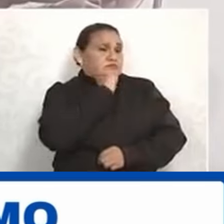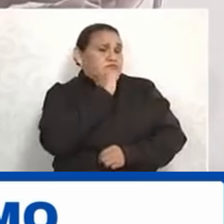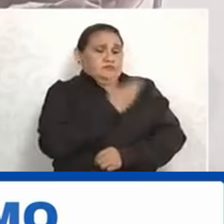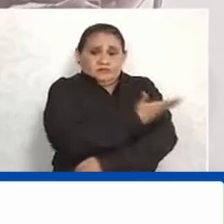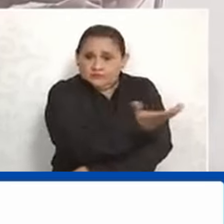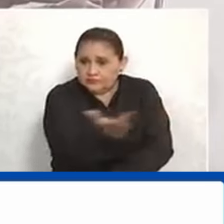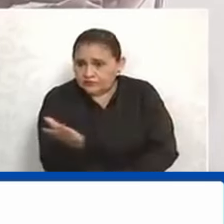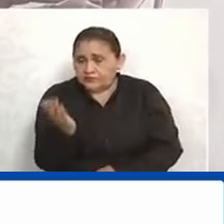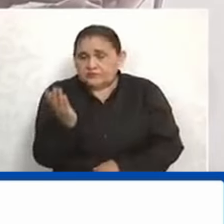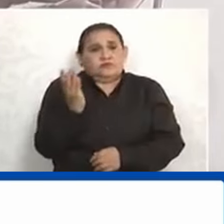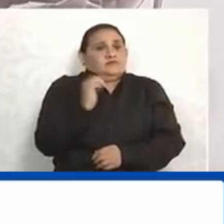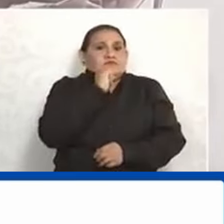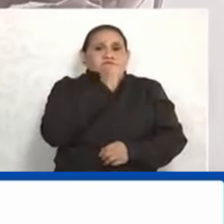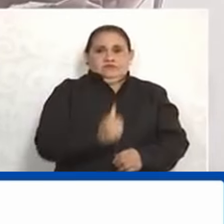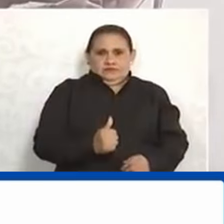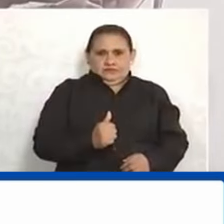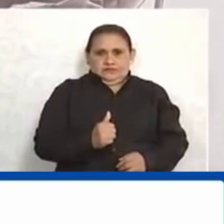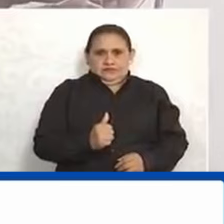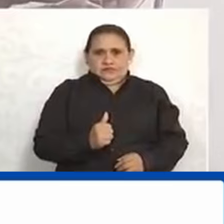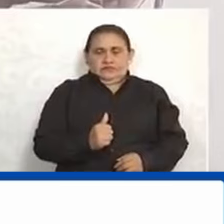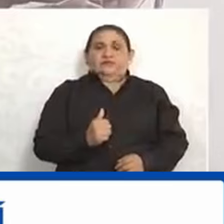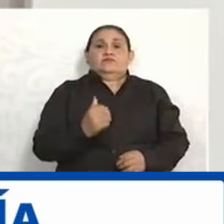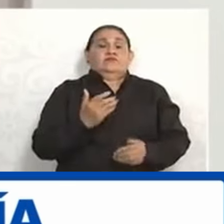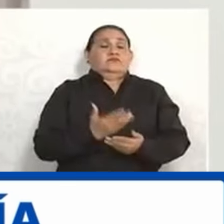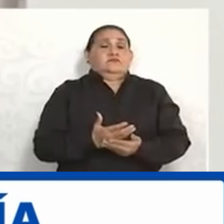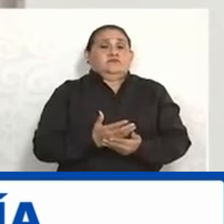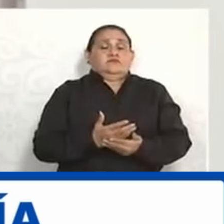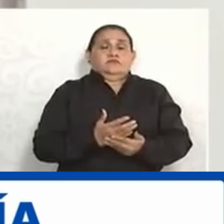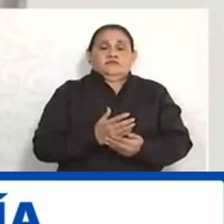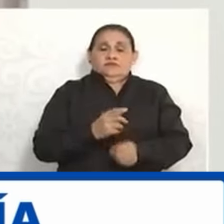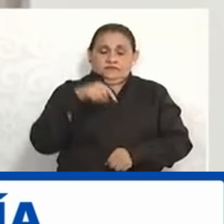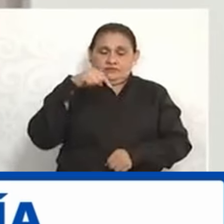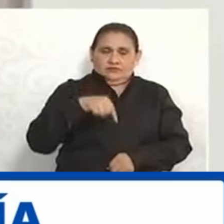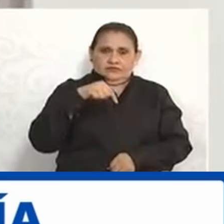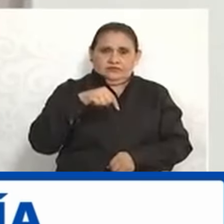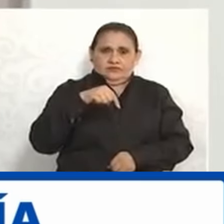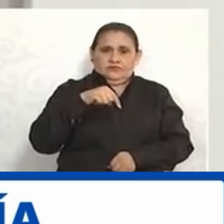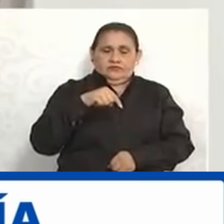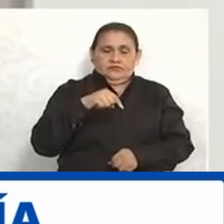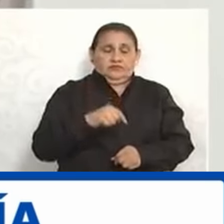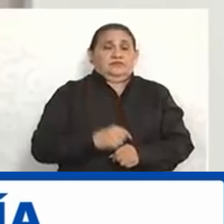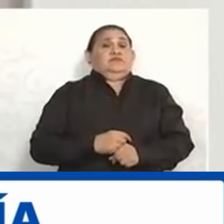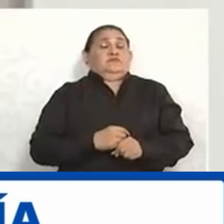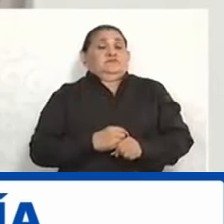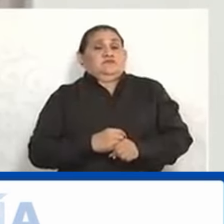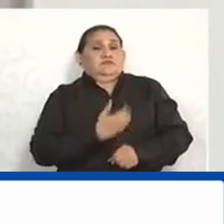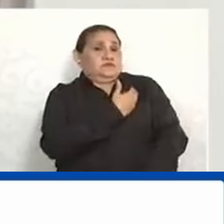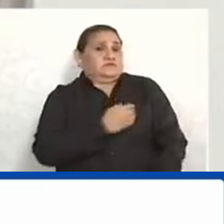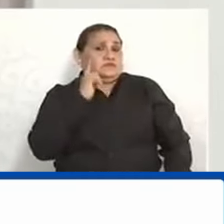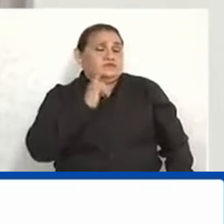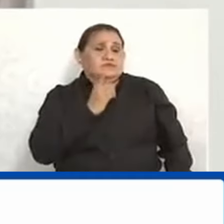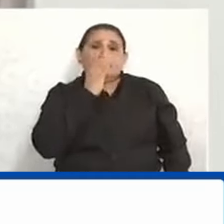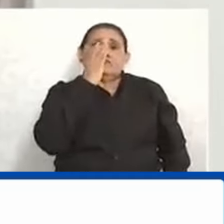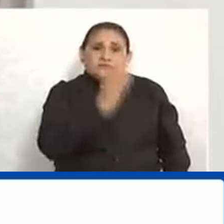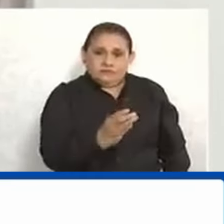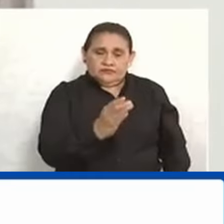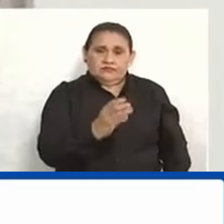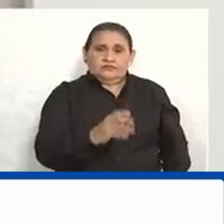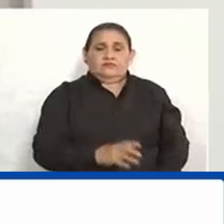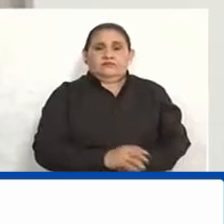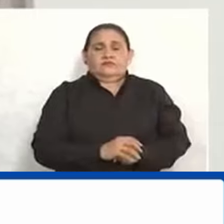Por eso aprovecho para comentarles que ya se reformó